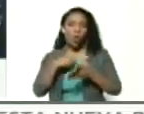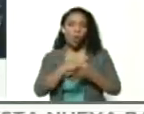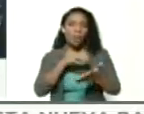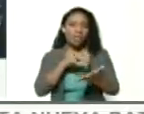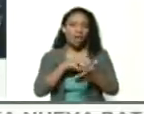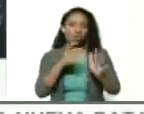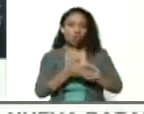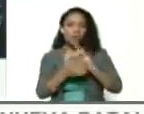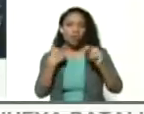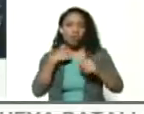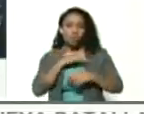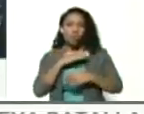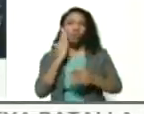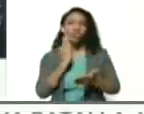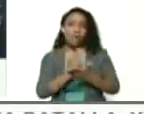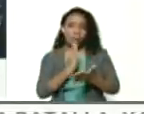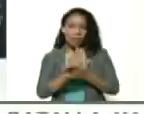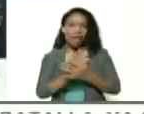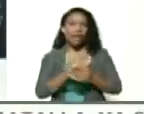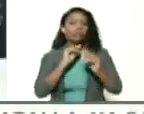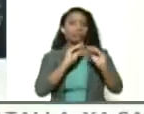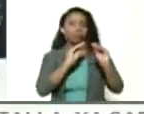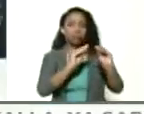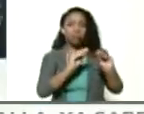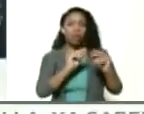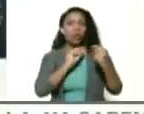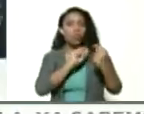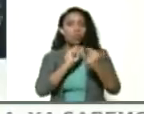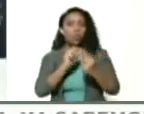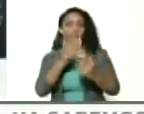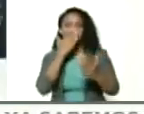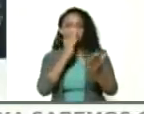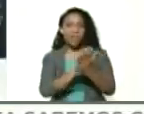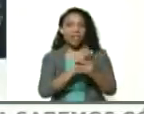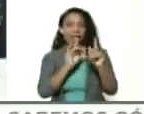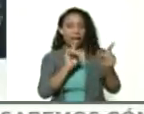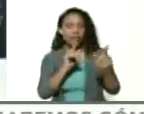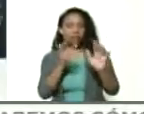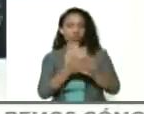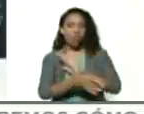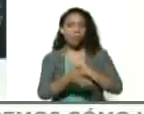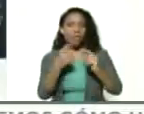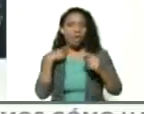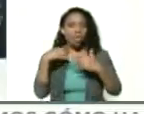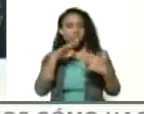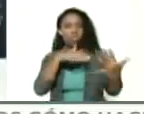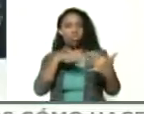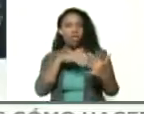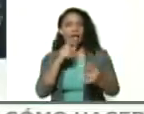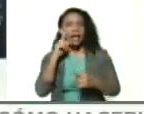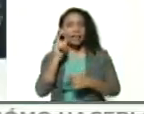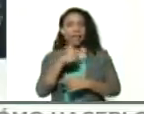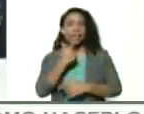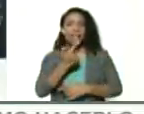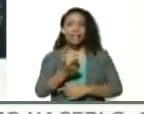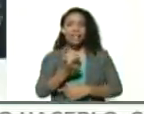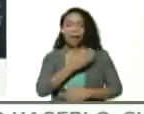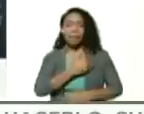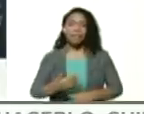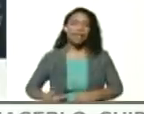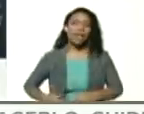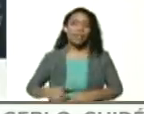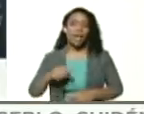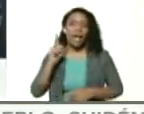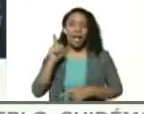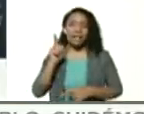Los llamamos a diálogo, sí, pero sabemos que estamos al frente de unos conspiradores. Ahora dicen que el presidente de Fede Cámara es